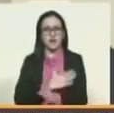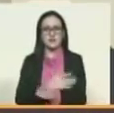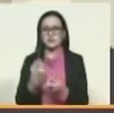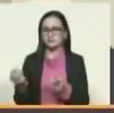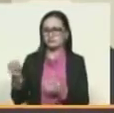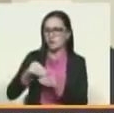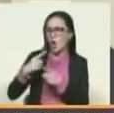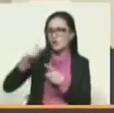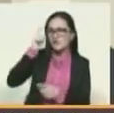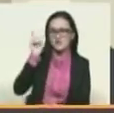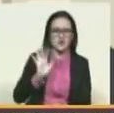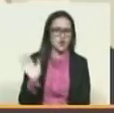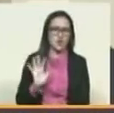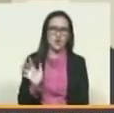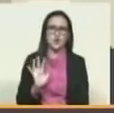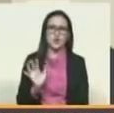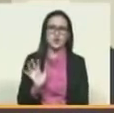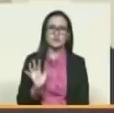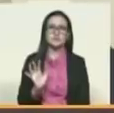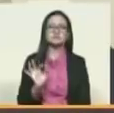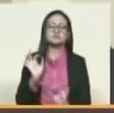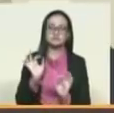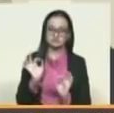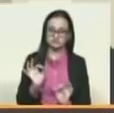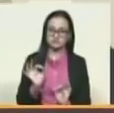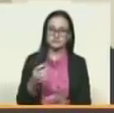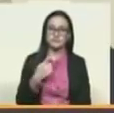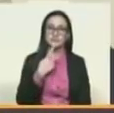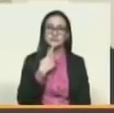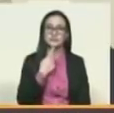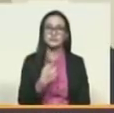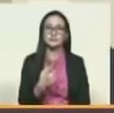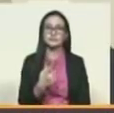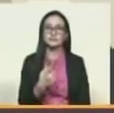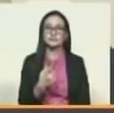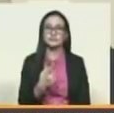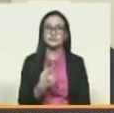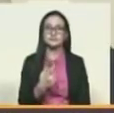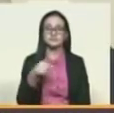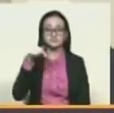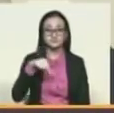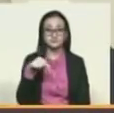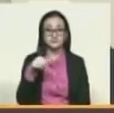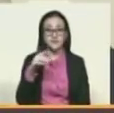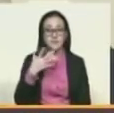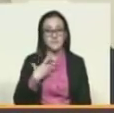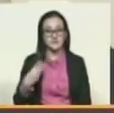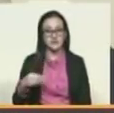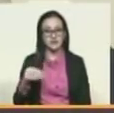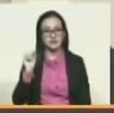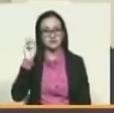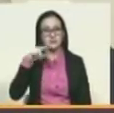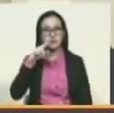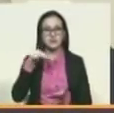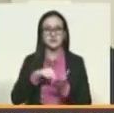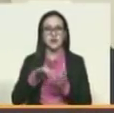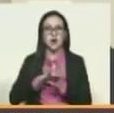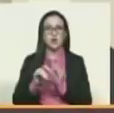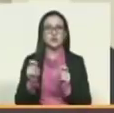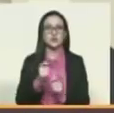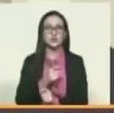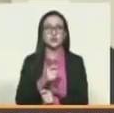estamos cumpliendo, y asimismo es como lo hemos indicado en el día de hoy a la Presidenta de la Asamblea Nacional